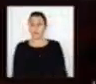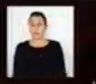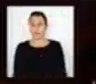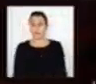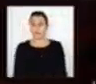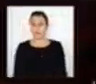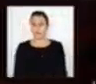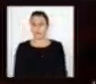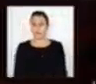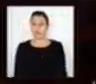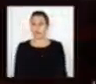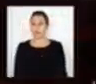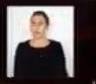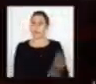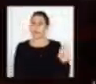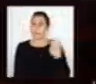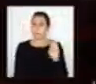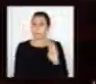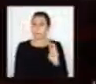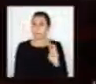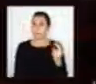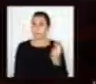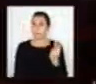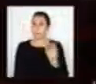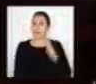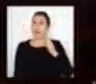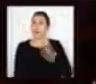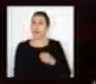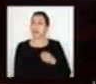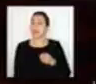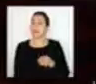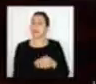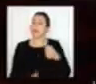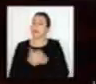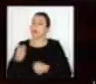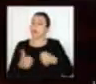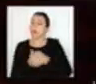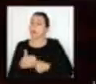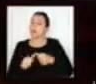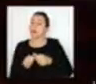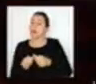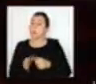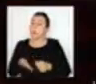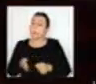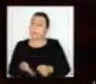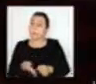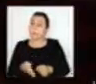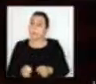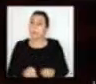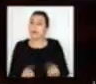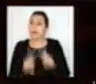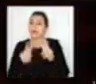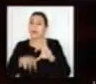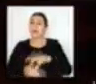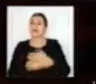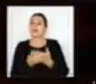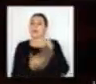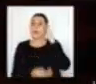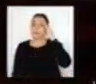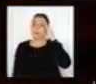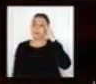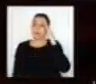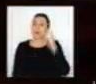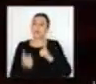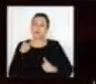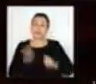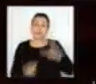padres deben estar lidiando permanentemente, en particular con los temas de salud mental que aquejan a sus hijos.